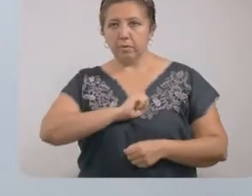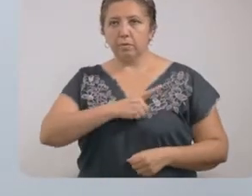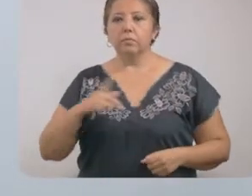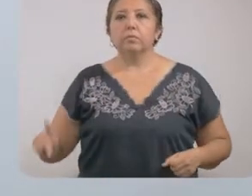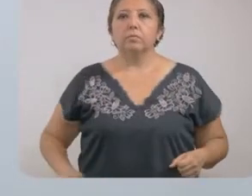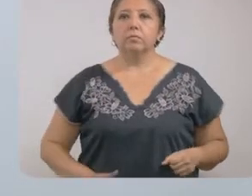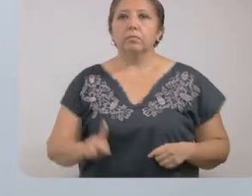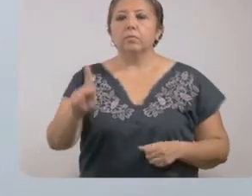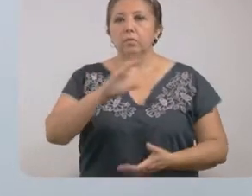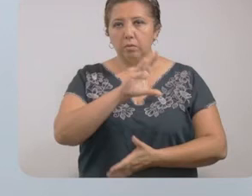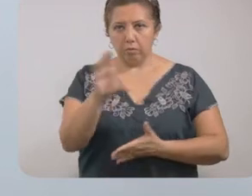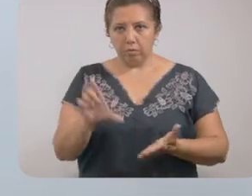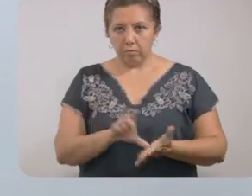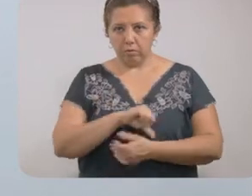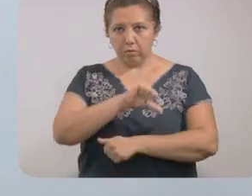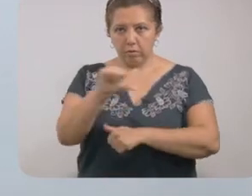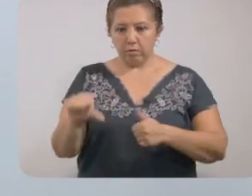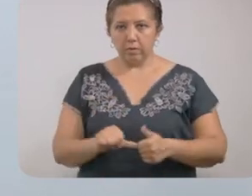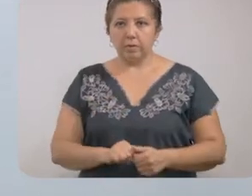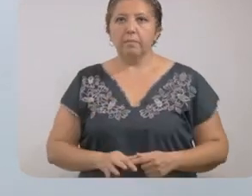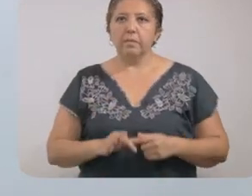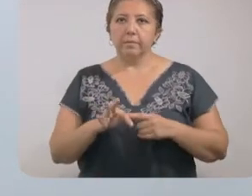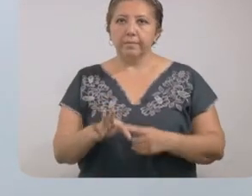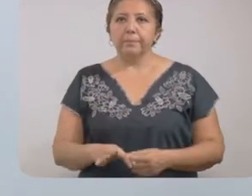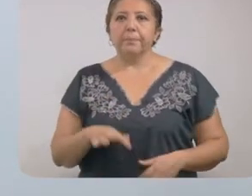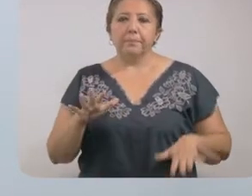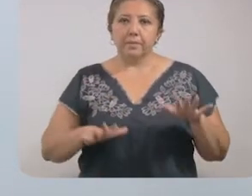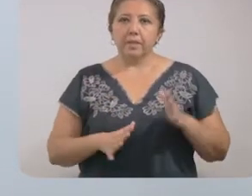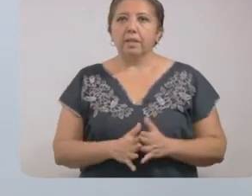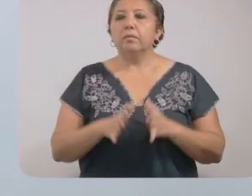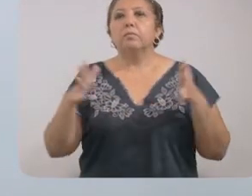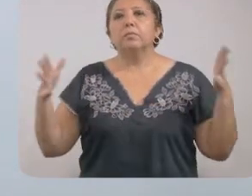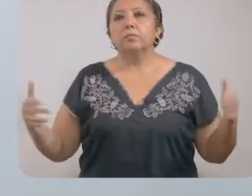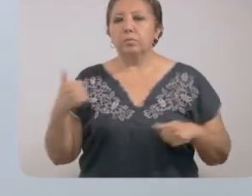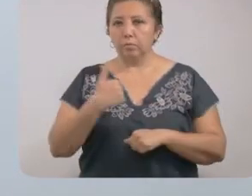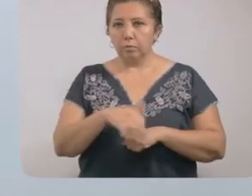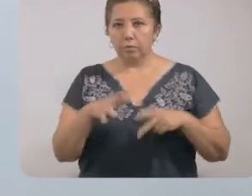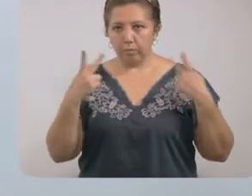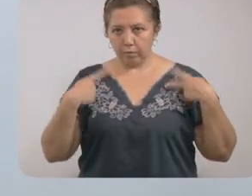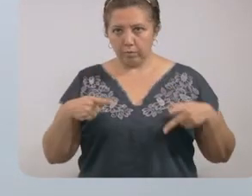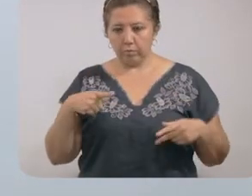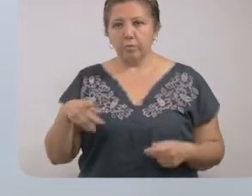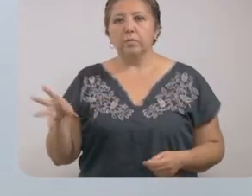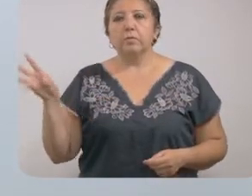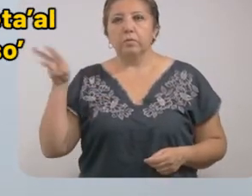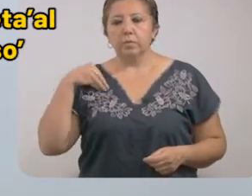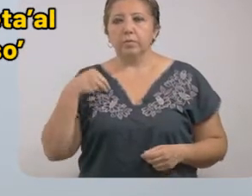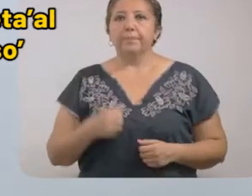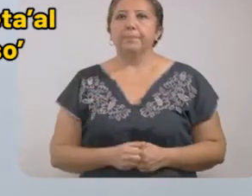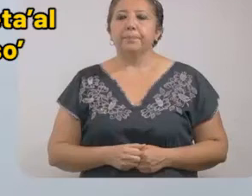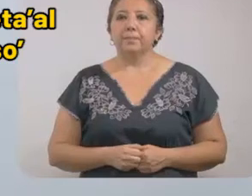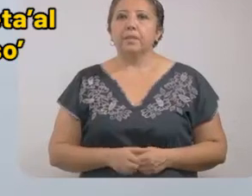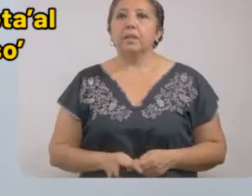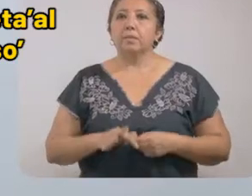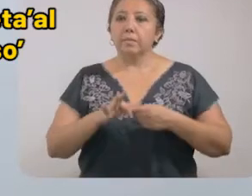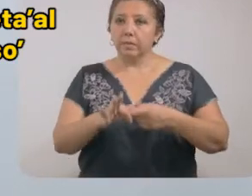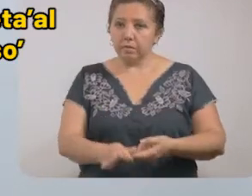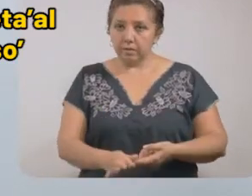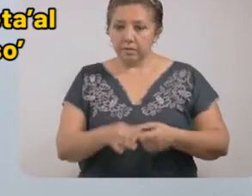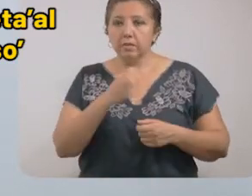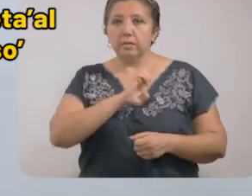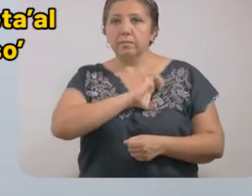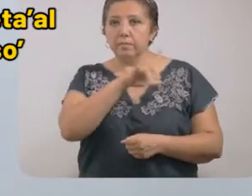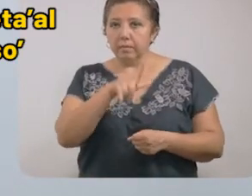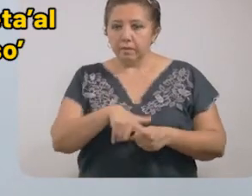los municipios, colonias y comisarías que presentan una tendencia al alza en el número de personas contagiadas. A la presencia de las